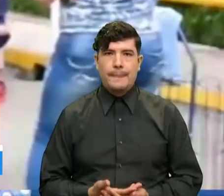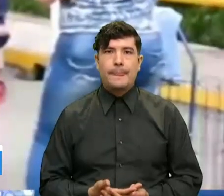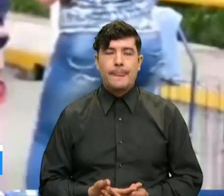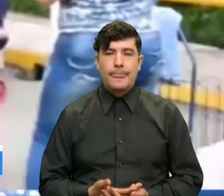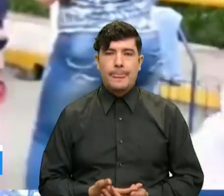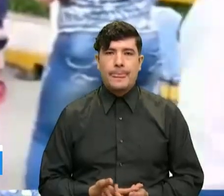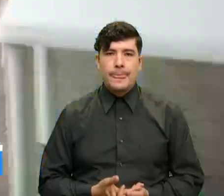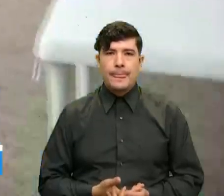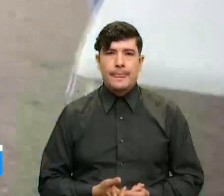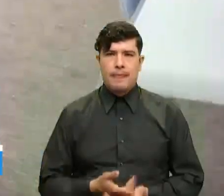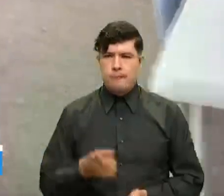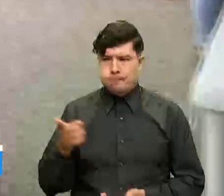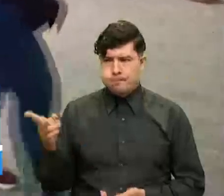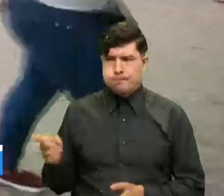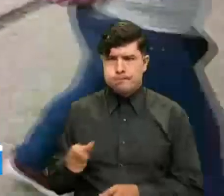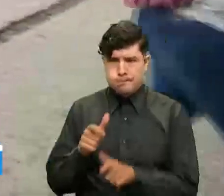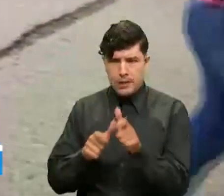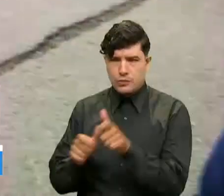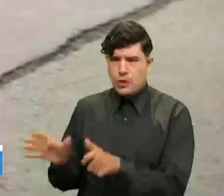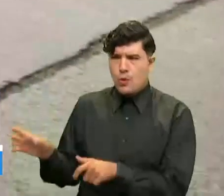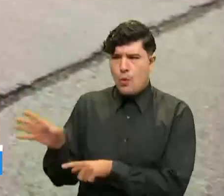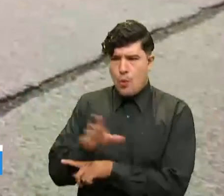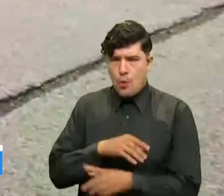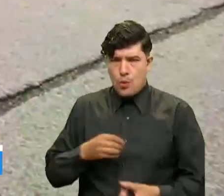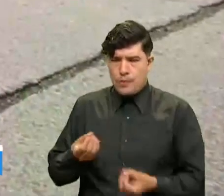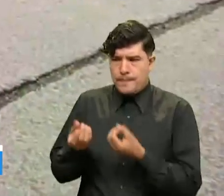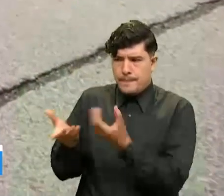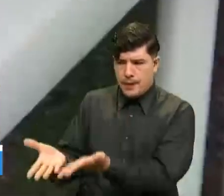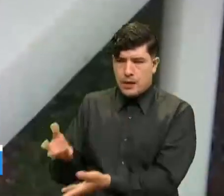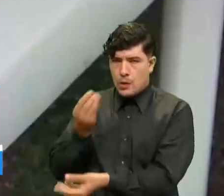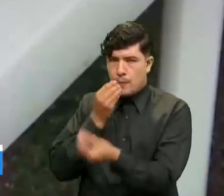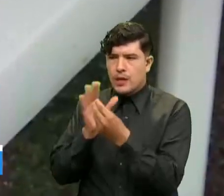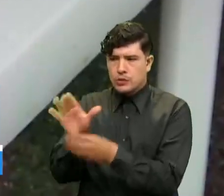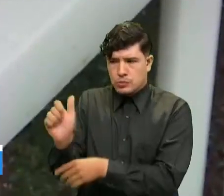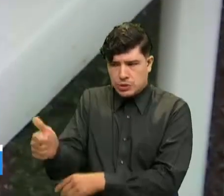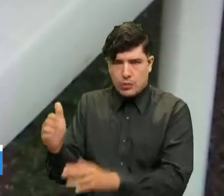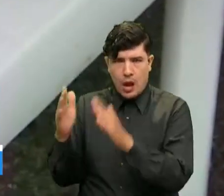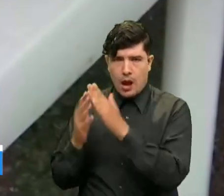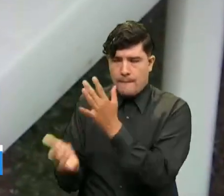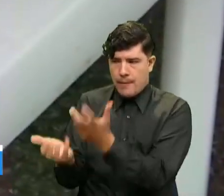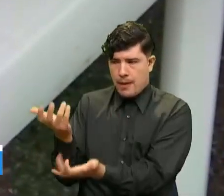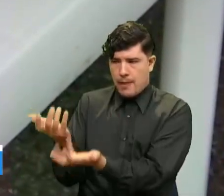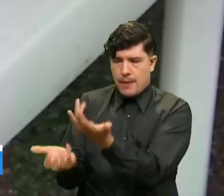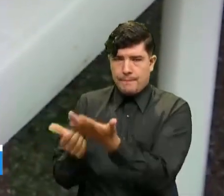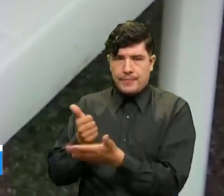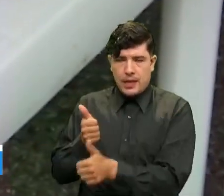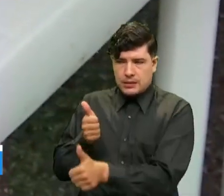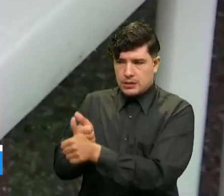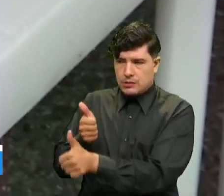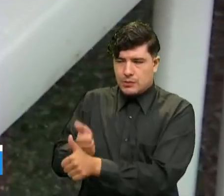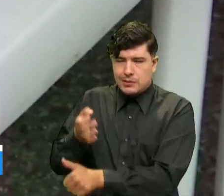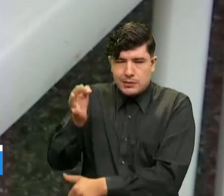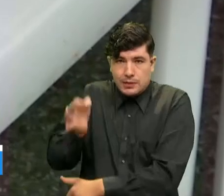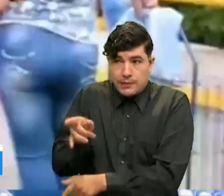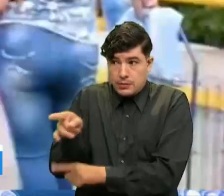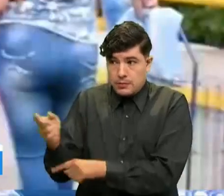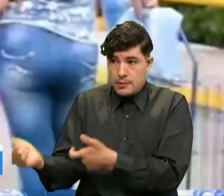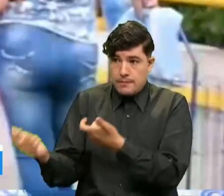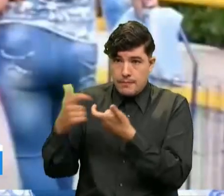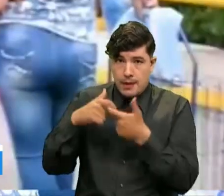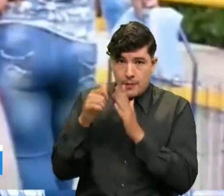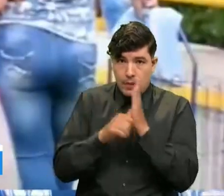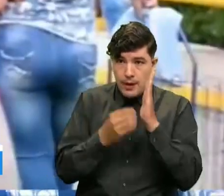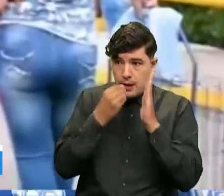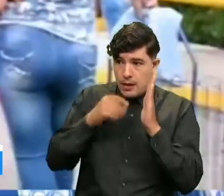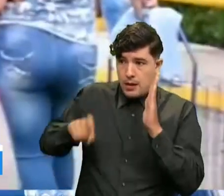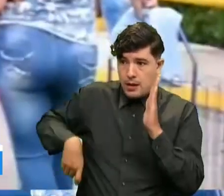están recibiendo su ración para preparar en casa. Están asistidos y sienten que pertenecen a algo y